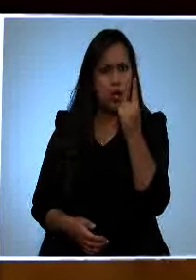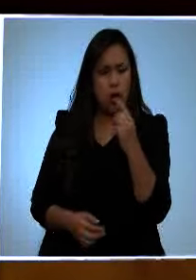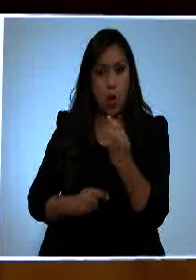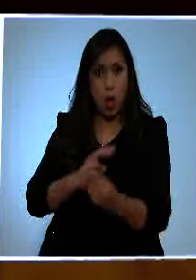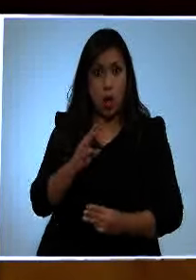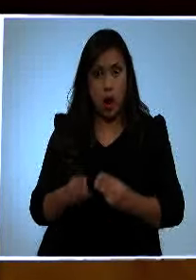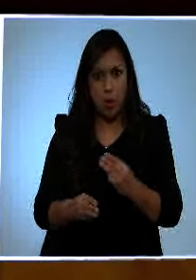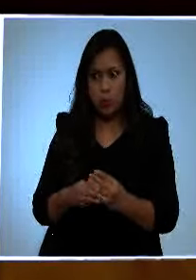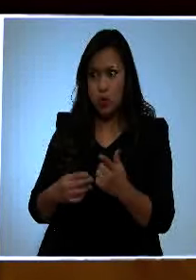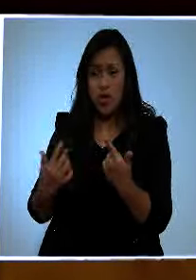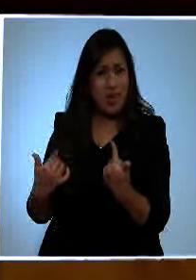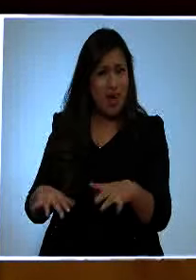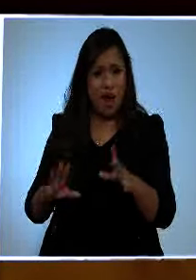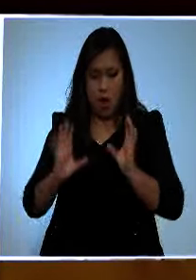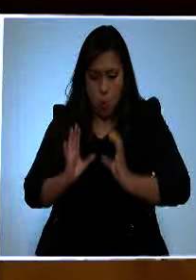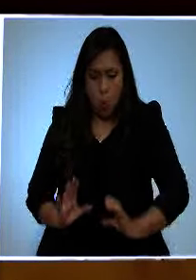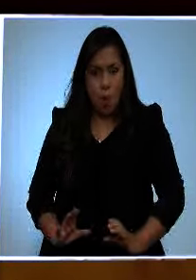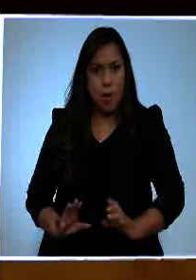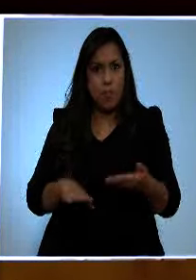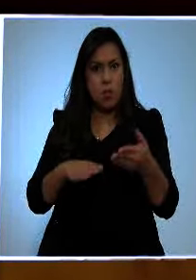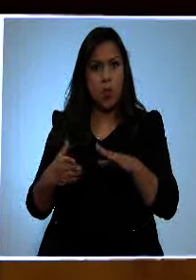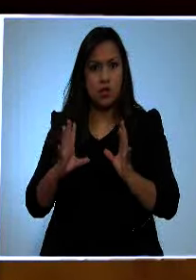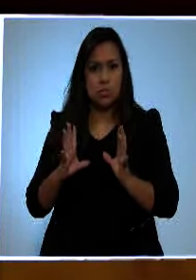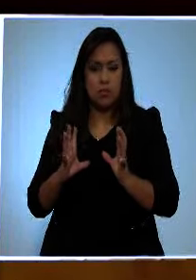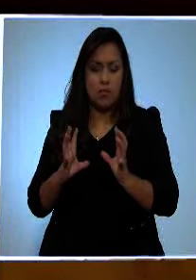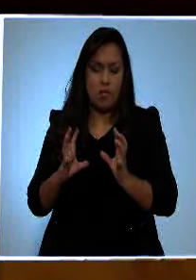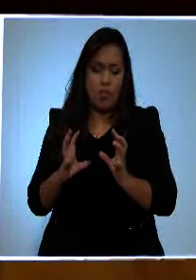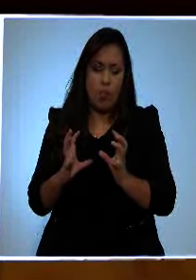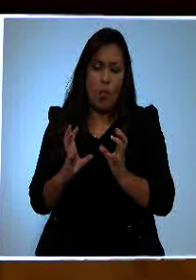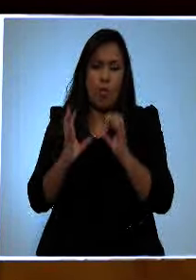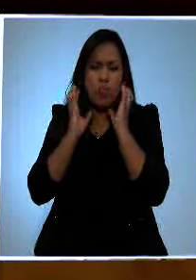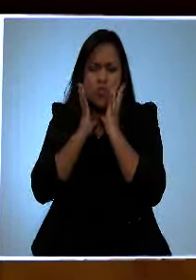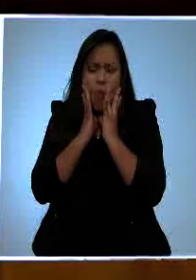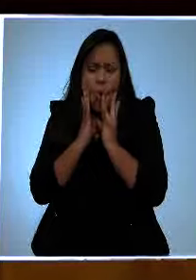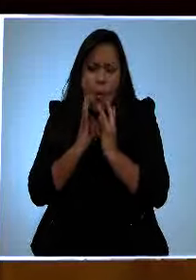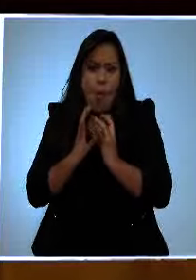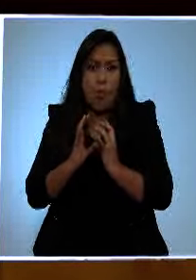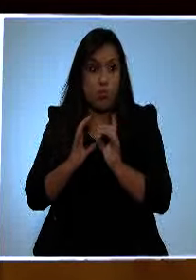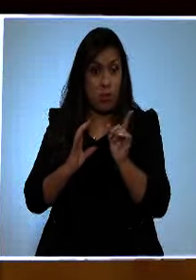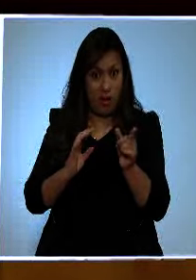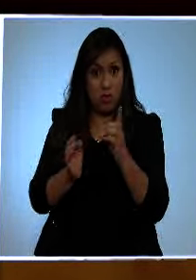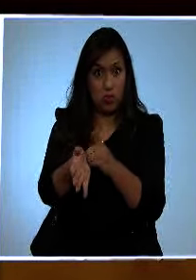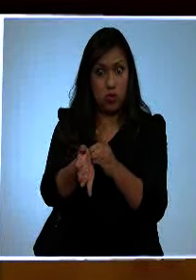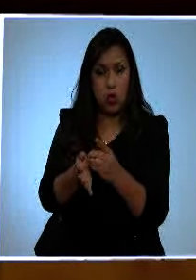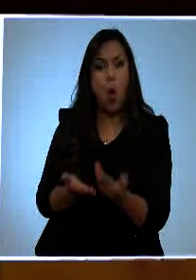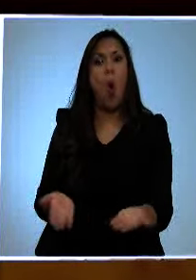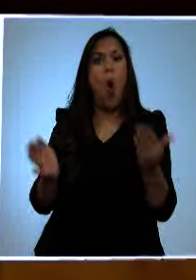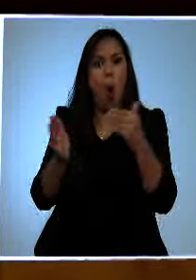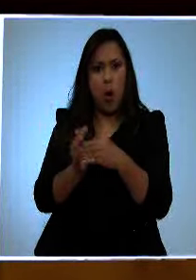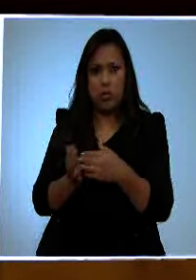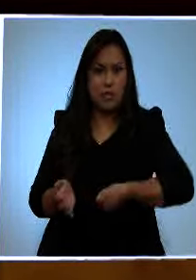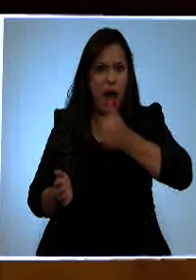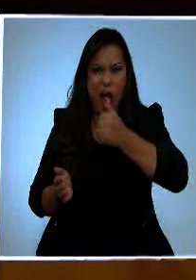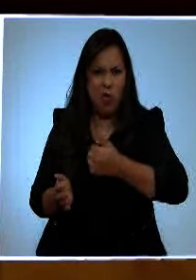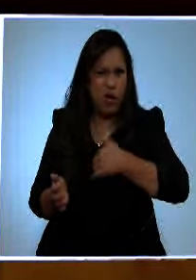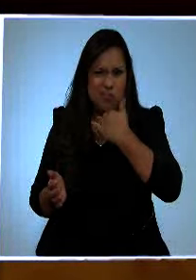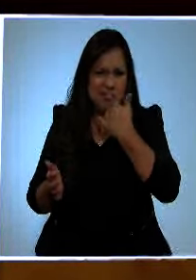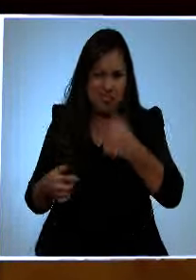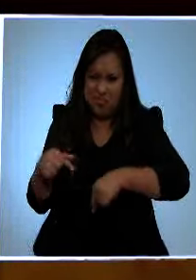y está aquí en nuestro país está aquí en la asamblea nacional es es una oportunidad única qué formación debe tener él siempre lo